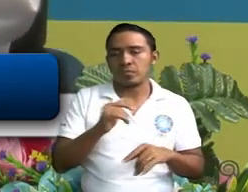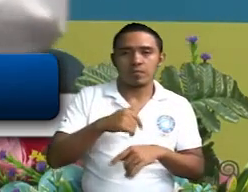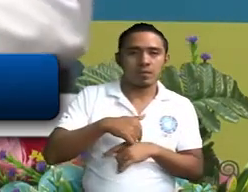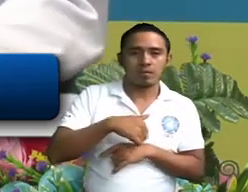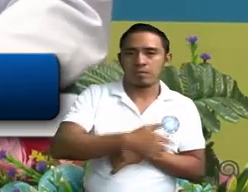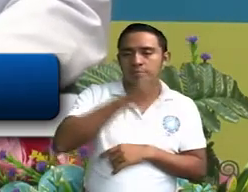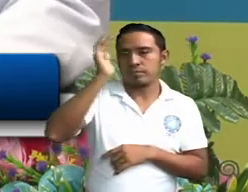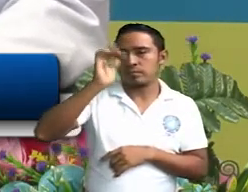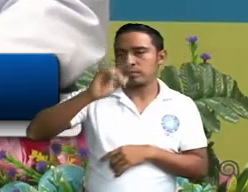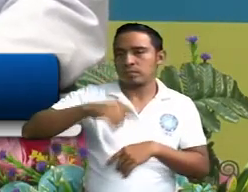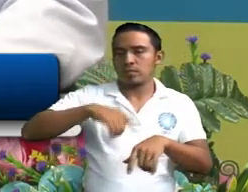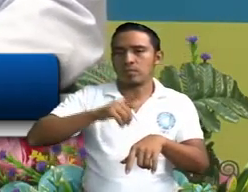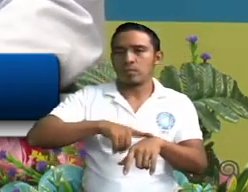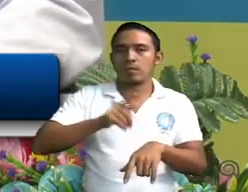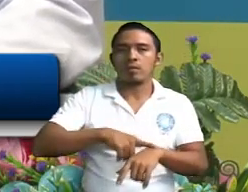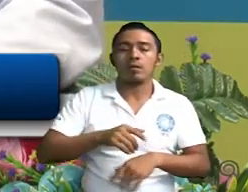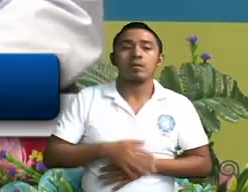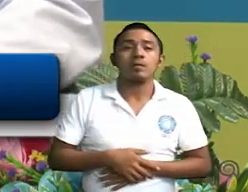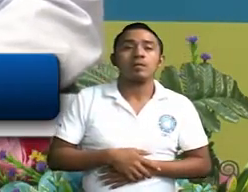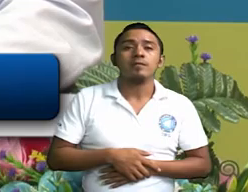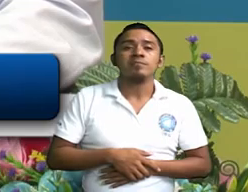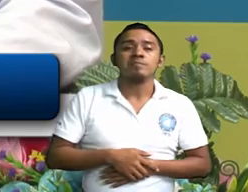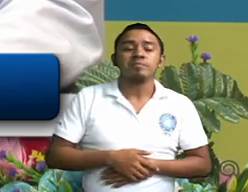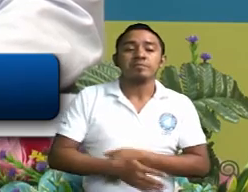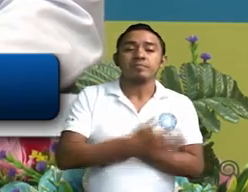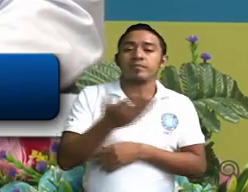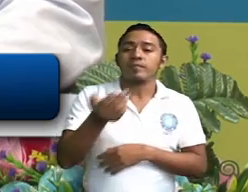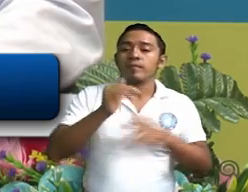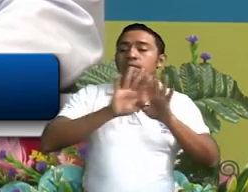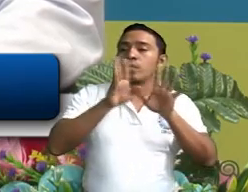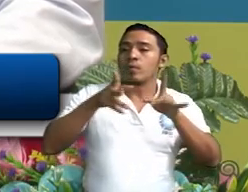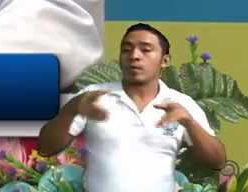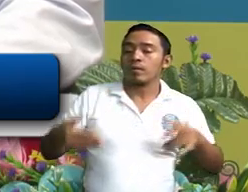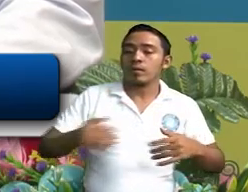con el tiempo. Doctor, aquellas mujeres embarazadas que han sido